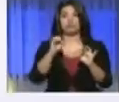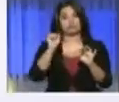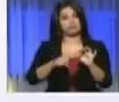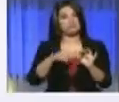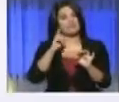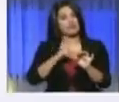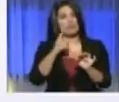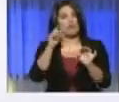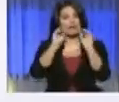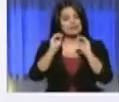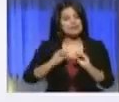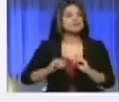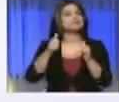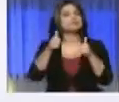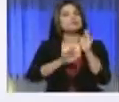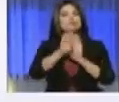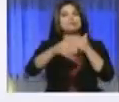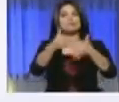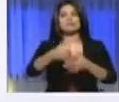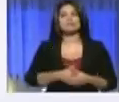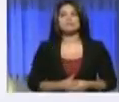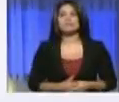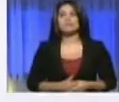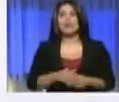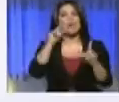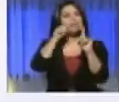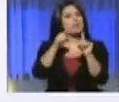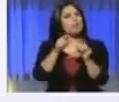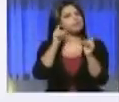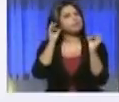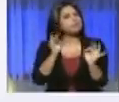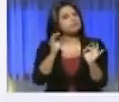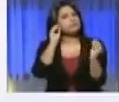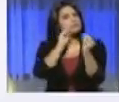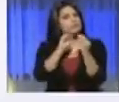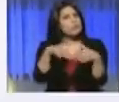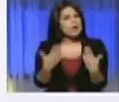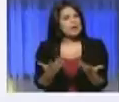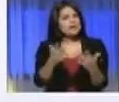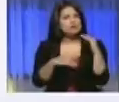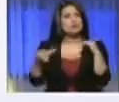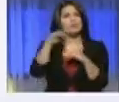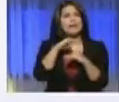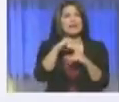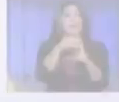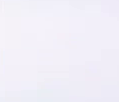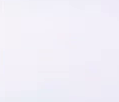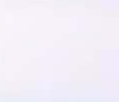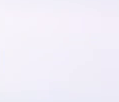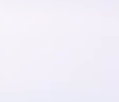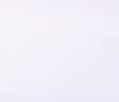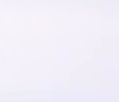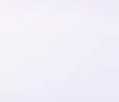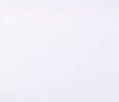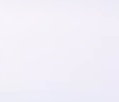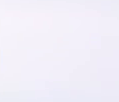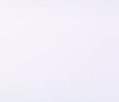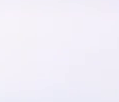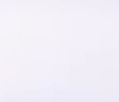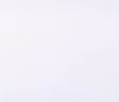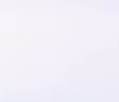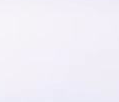productivo, con un objetivo: superar el rentismo petrolero